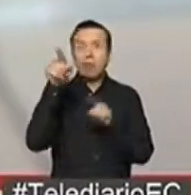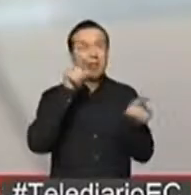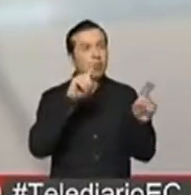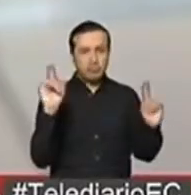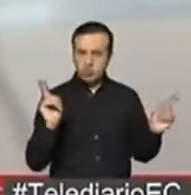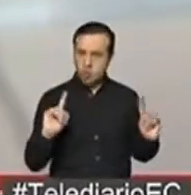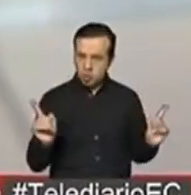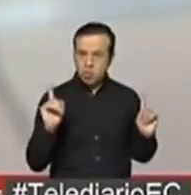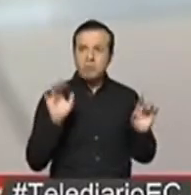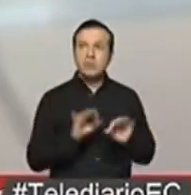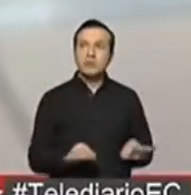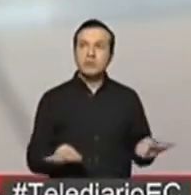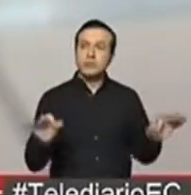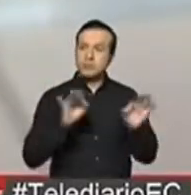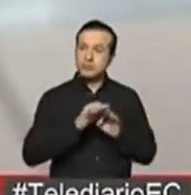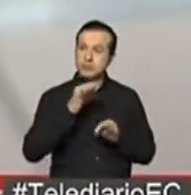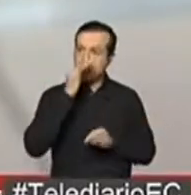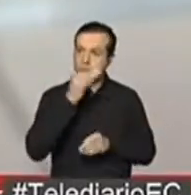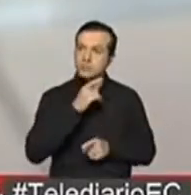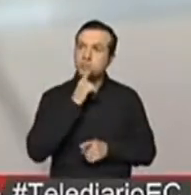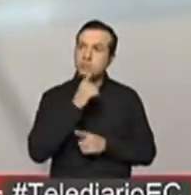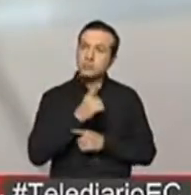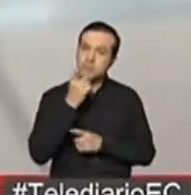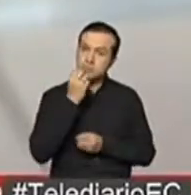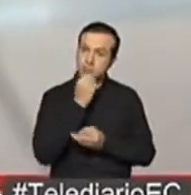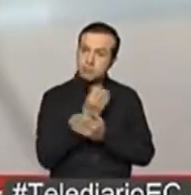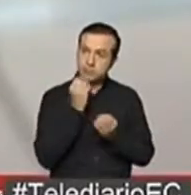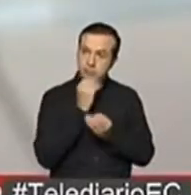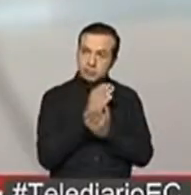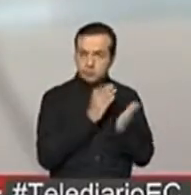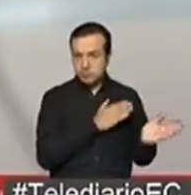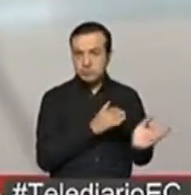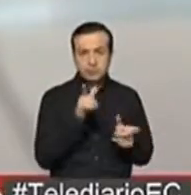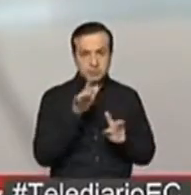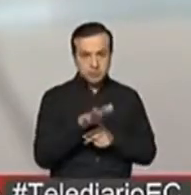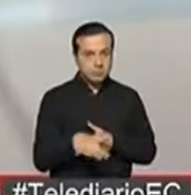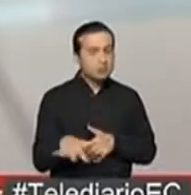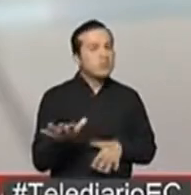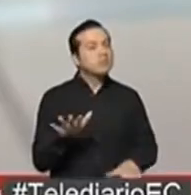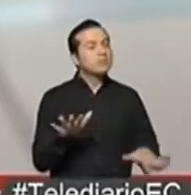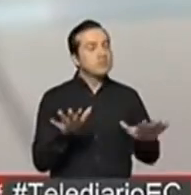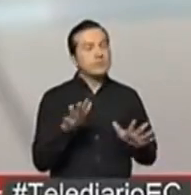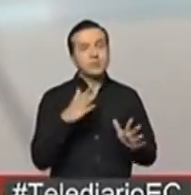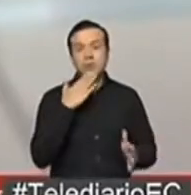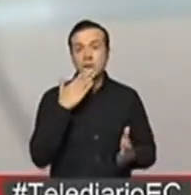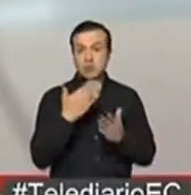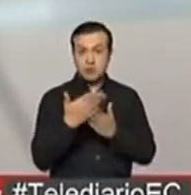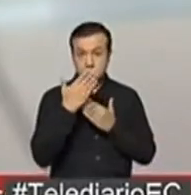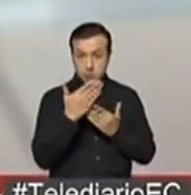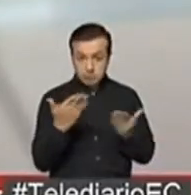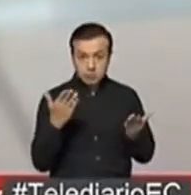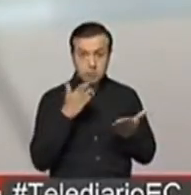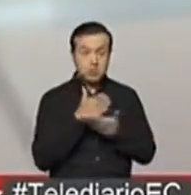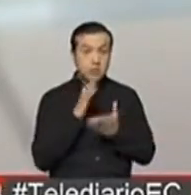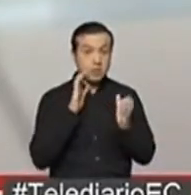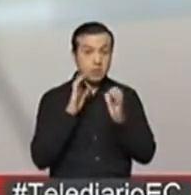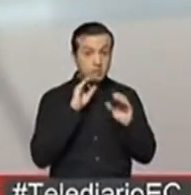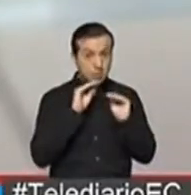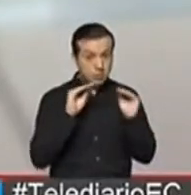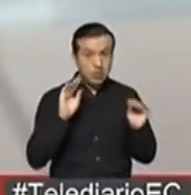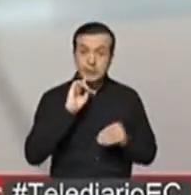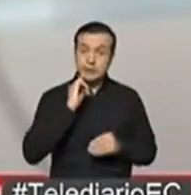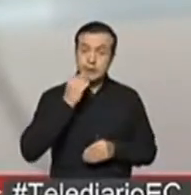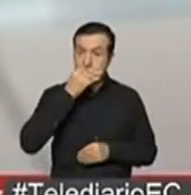todo sino realmente tengo cosas reales que debe saber la ciudadanía y que gracias a ustedes a los medios de comunicación